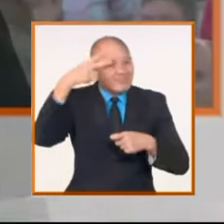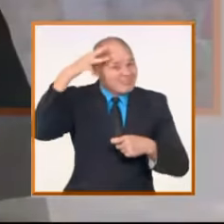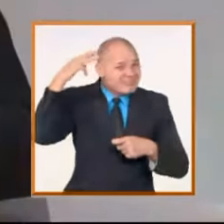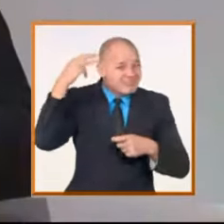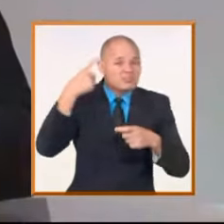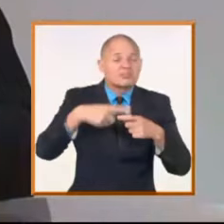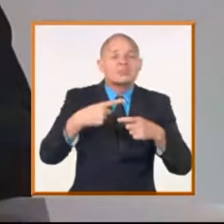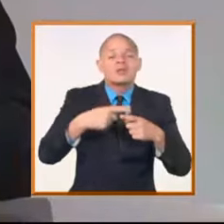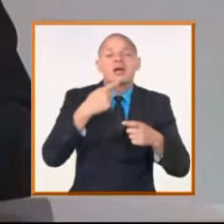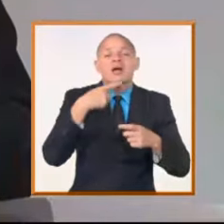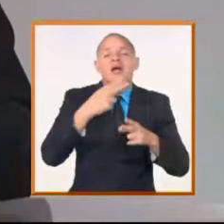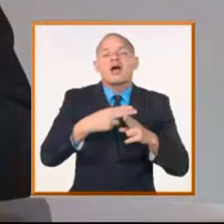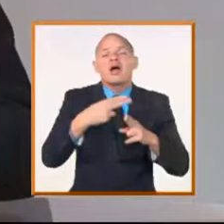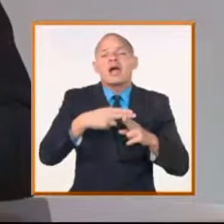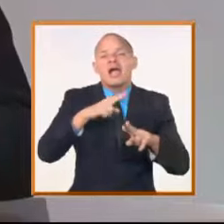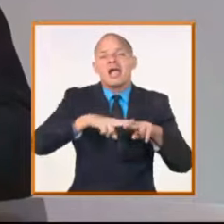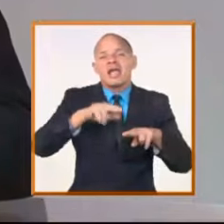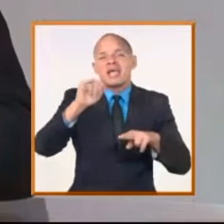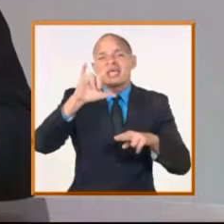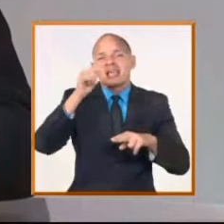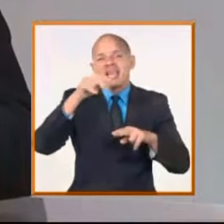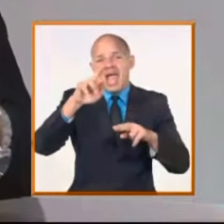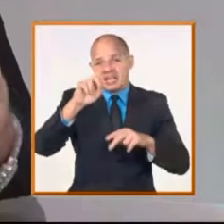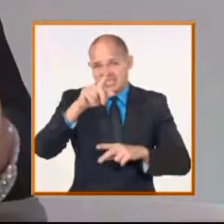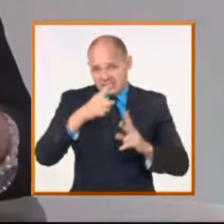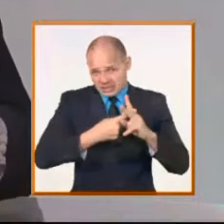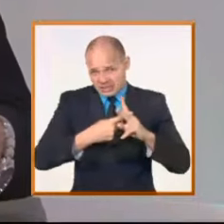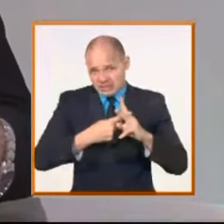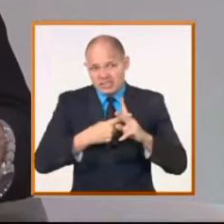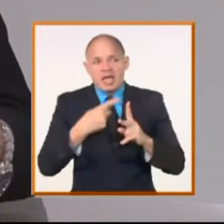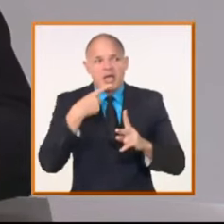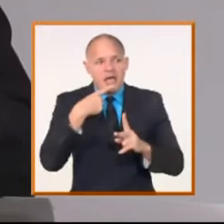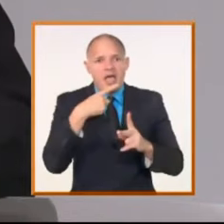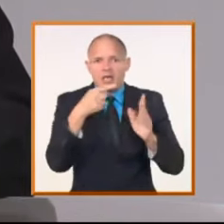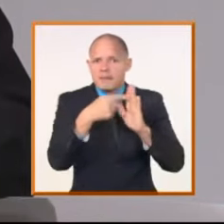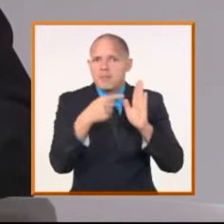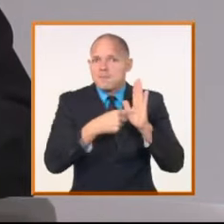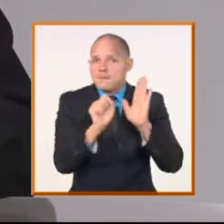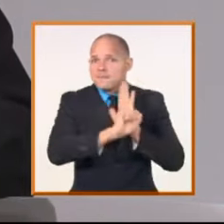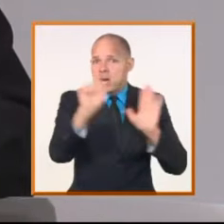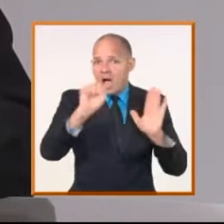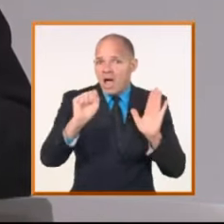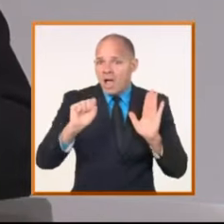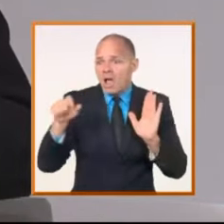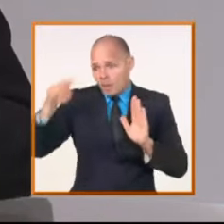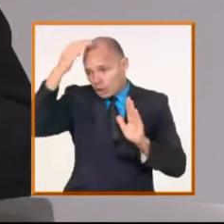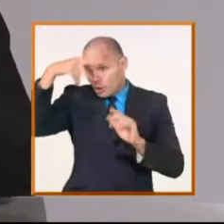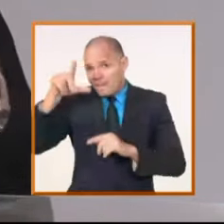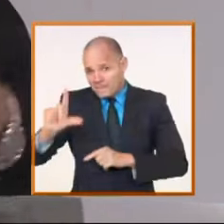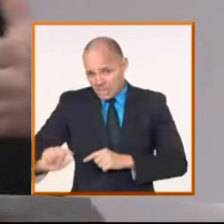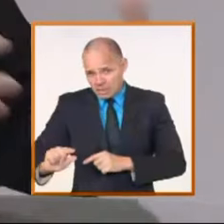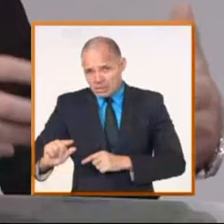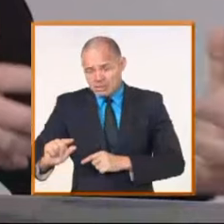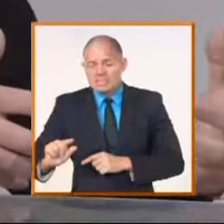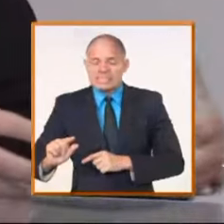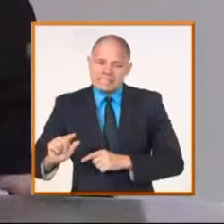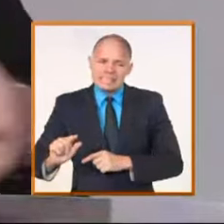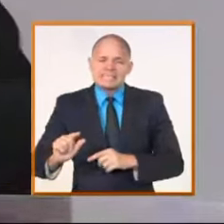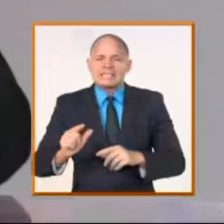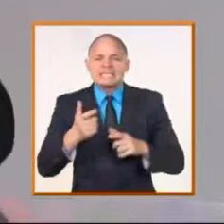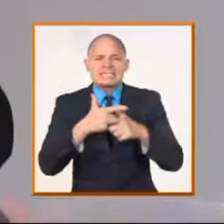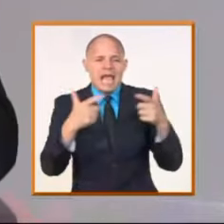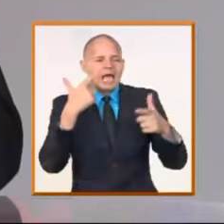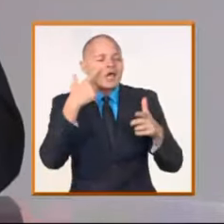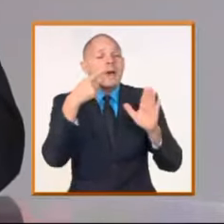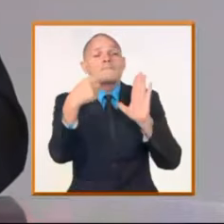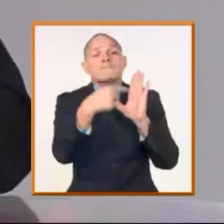Por 3 millones de votos fue la diferencia, si mal no recuerdo. Eso es muy significativo en un contexto de una elección relativamente apretada. El colegio